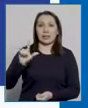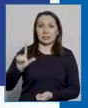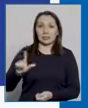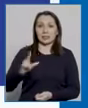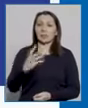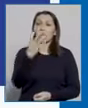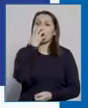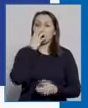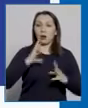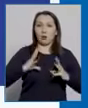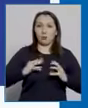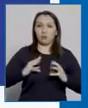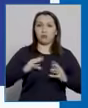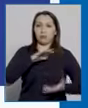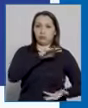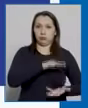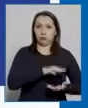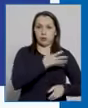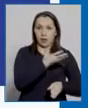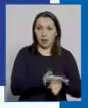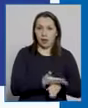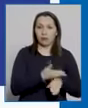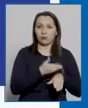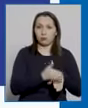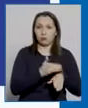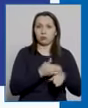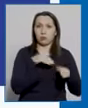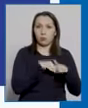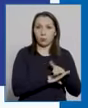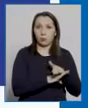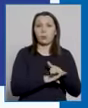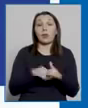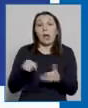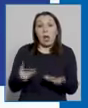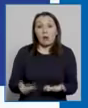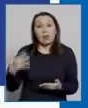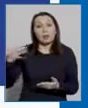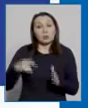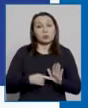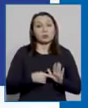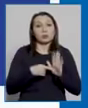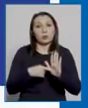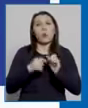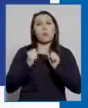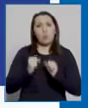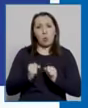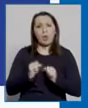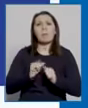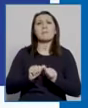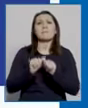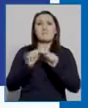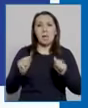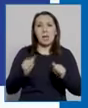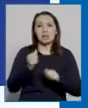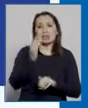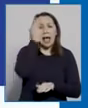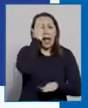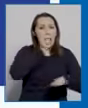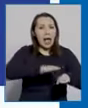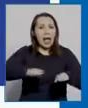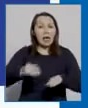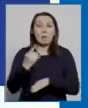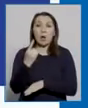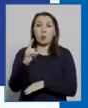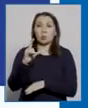377 ventiladores disponibles. Y aquí es muy importante destacar que podemos ir fortaleciendo el número de camas críticas,